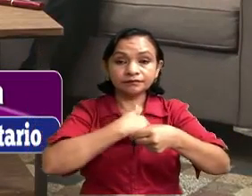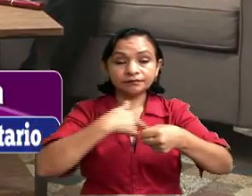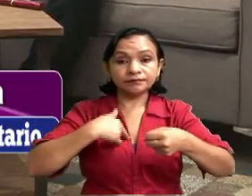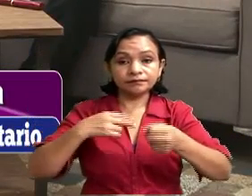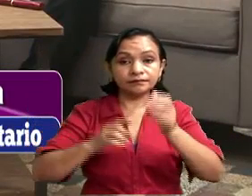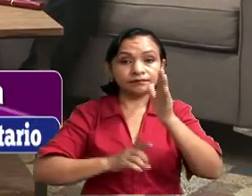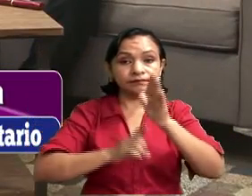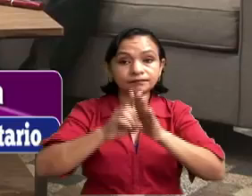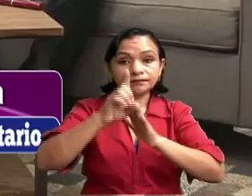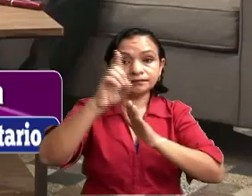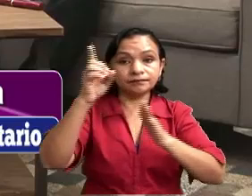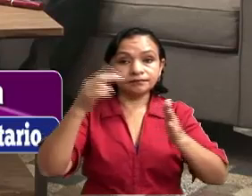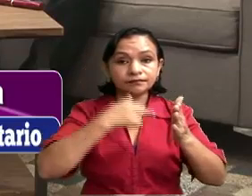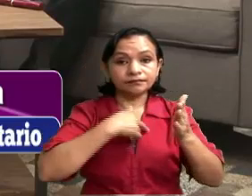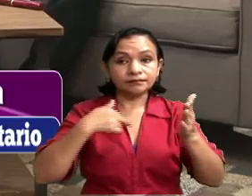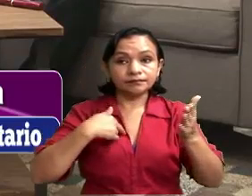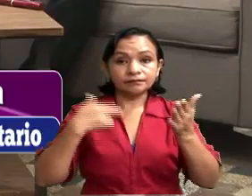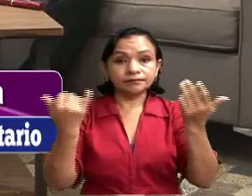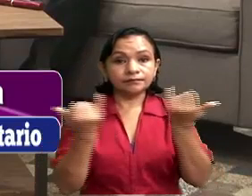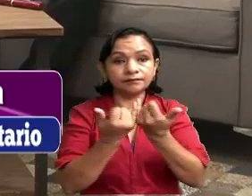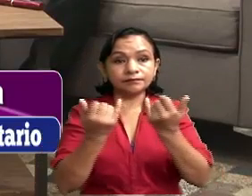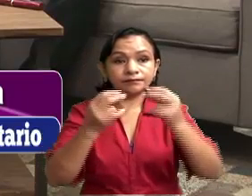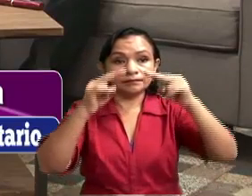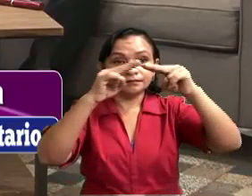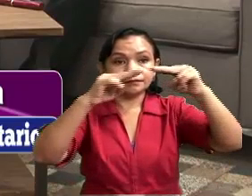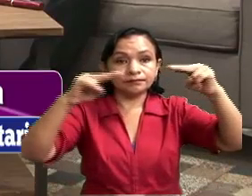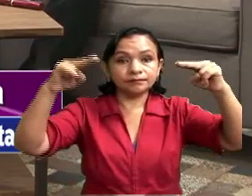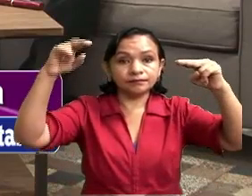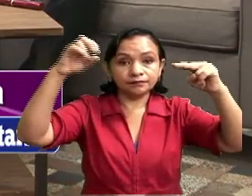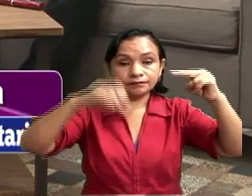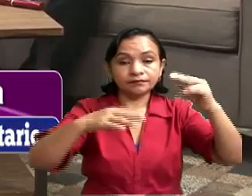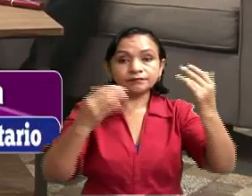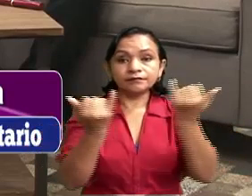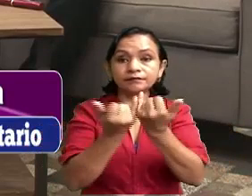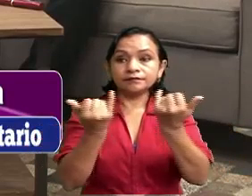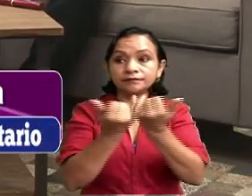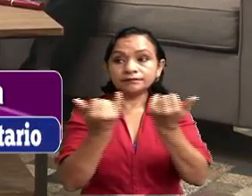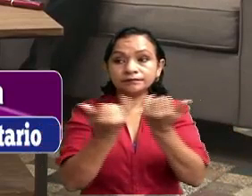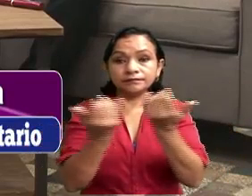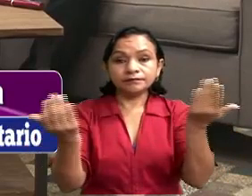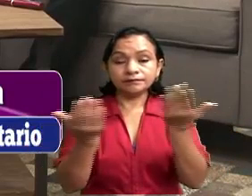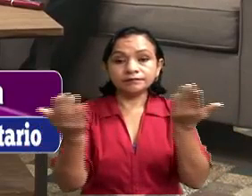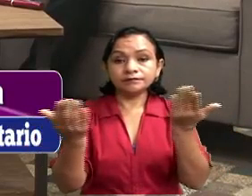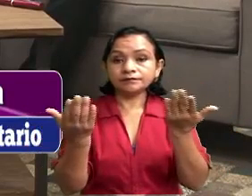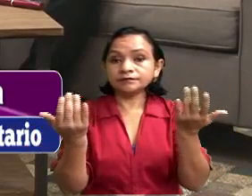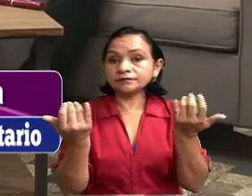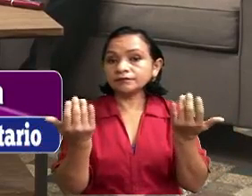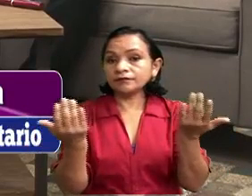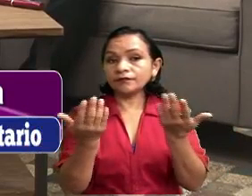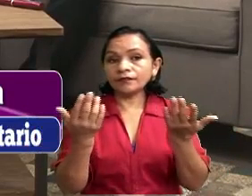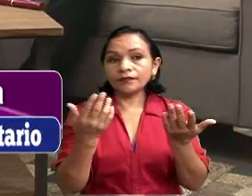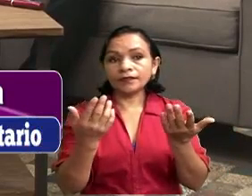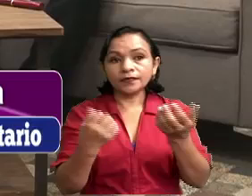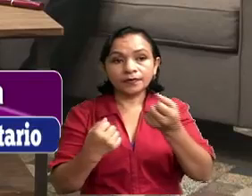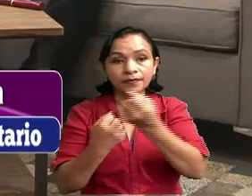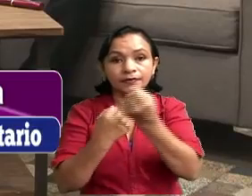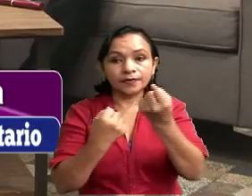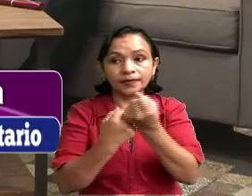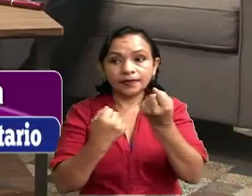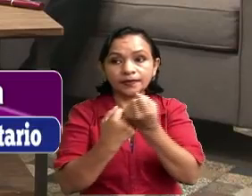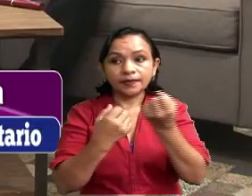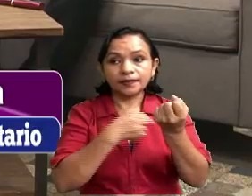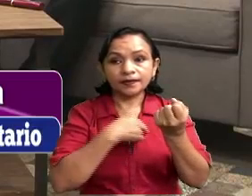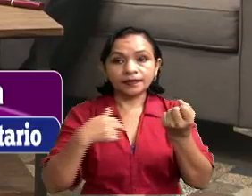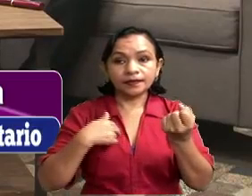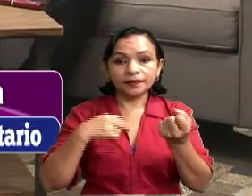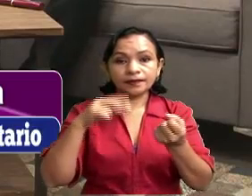un programa nacional de electrificación de energía renovables y energías sostenibles, que es el